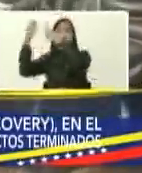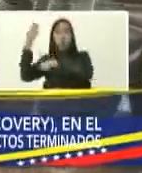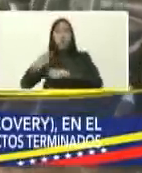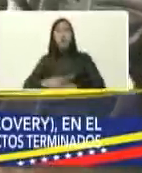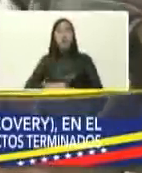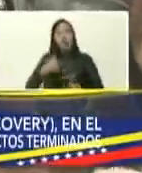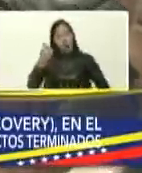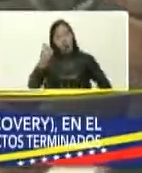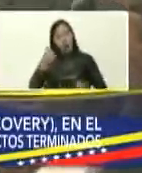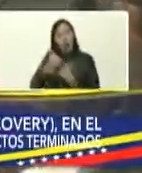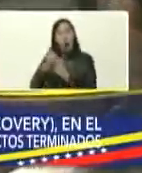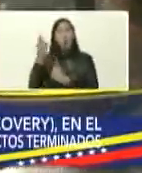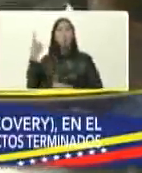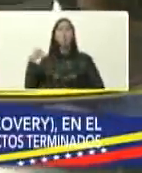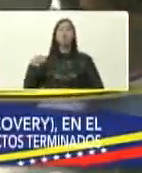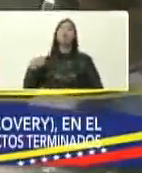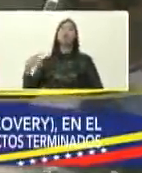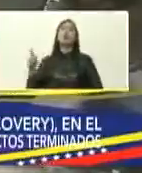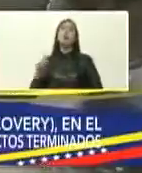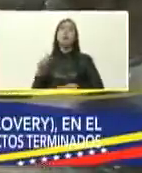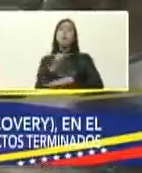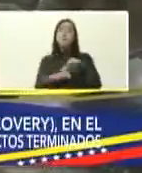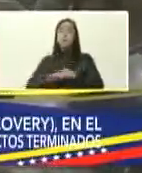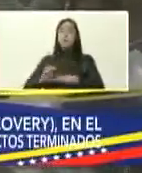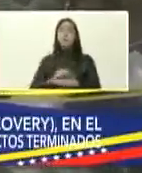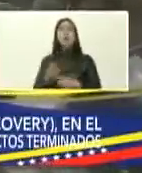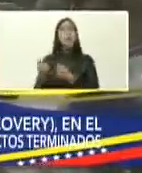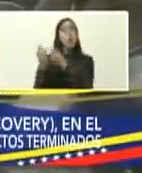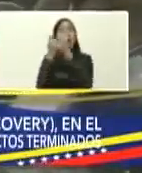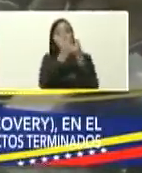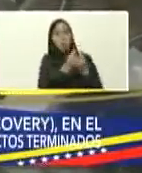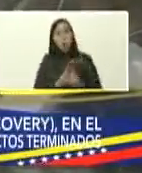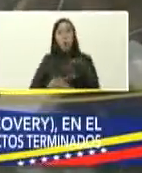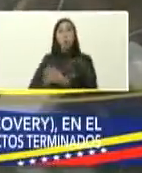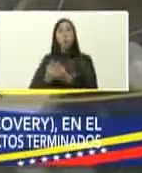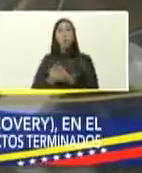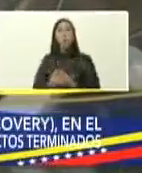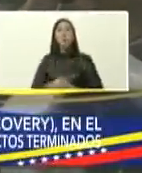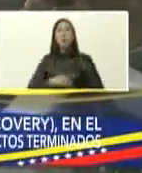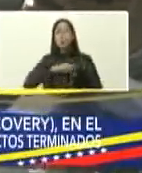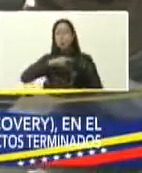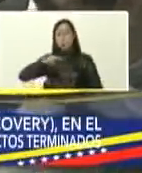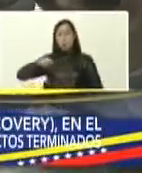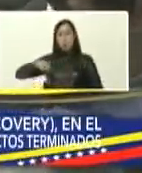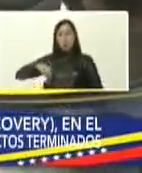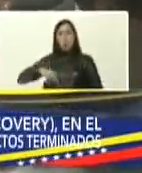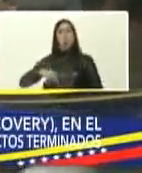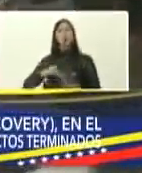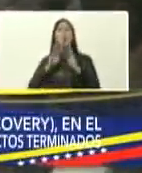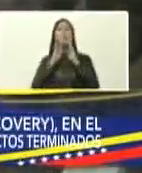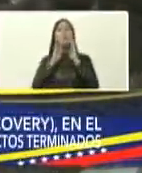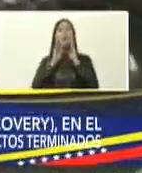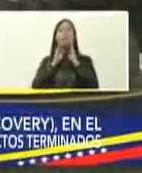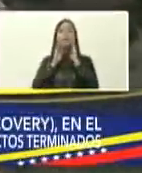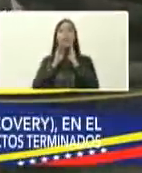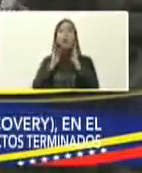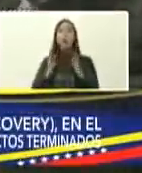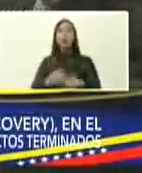apoyo que hemos tenido del Ministerio de Comercio. Hemos sido, digamos, favorecidos y